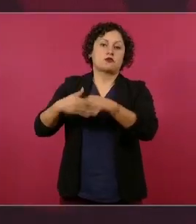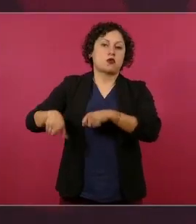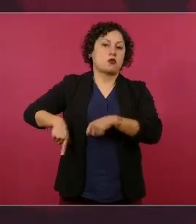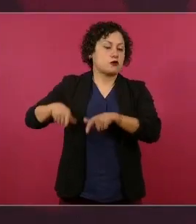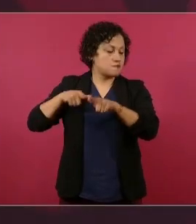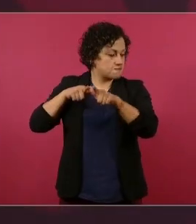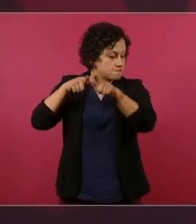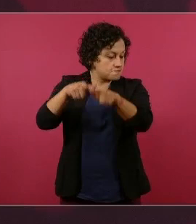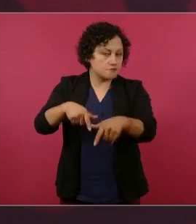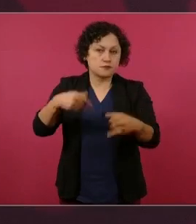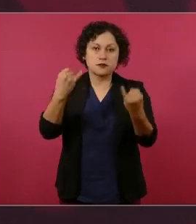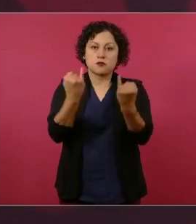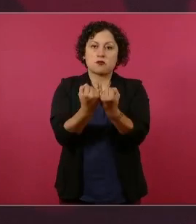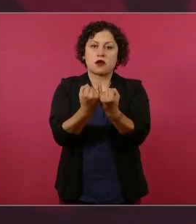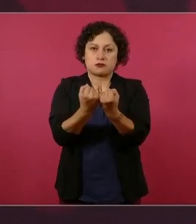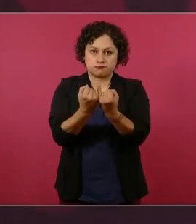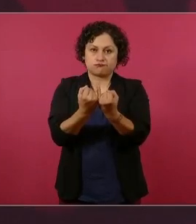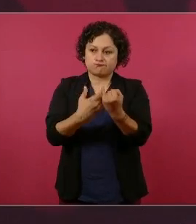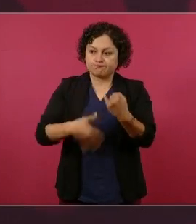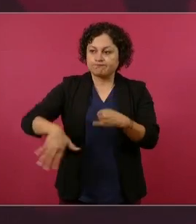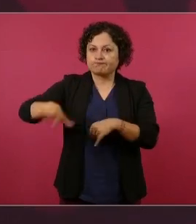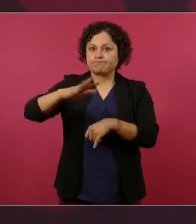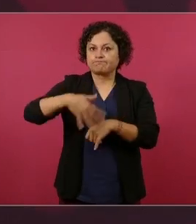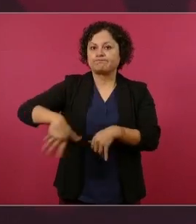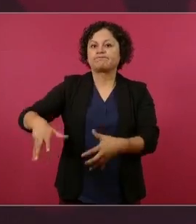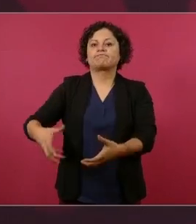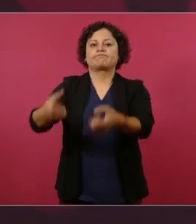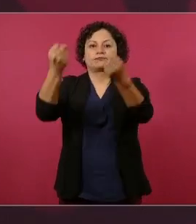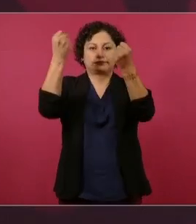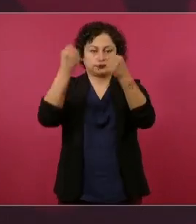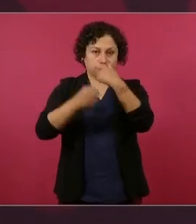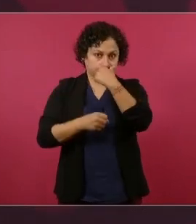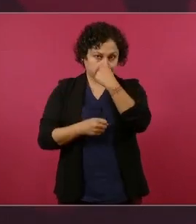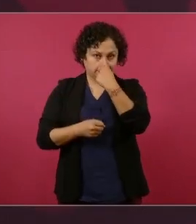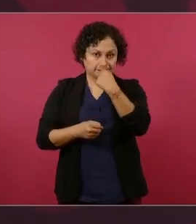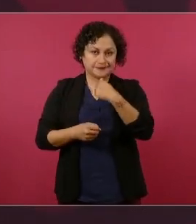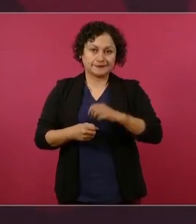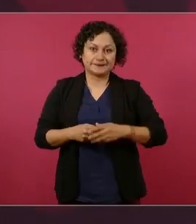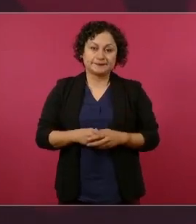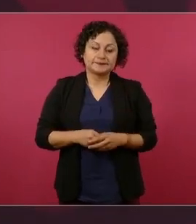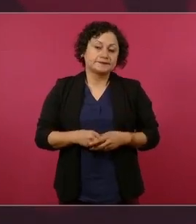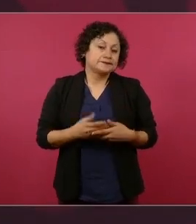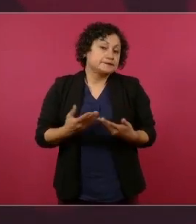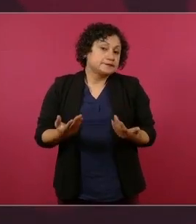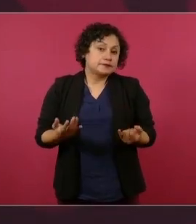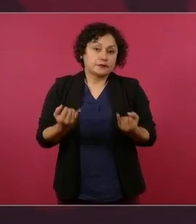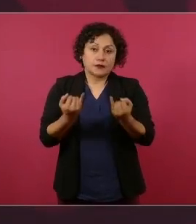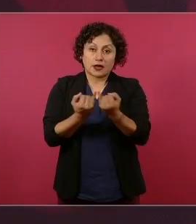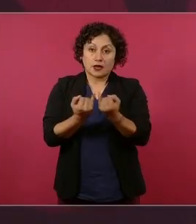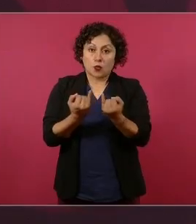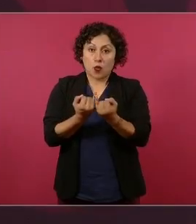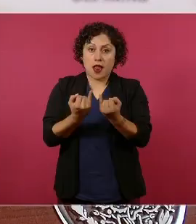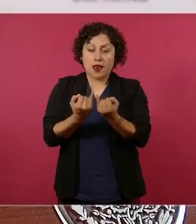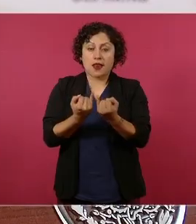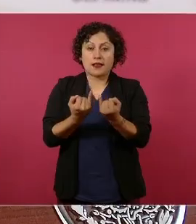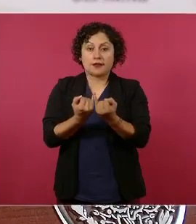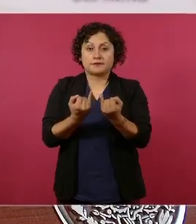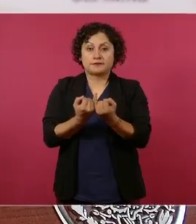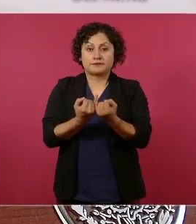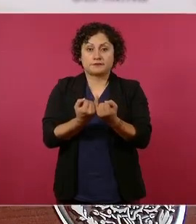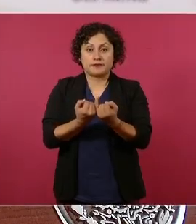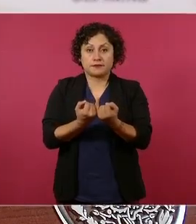continuidad a los trabajos de rescate. Y va a suceder lo mismo,